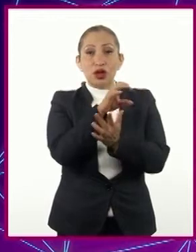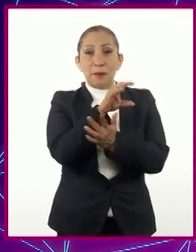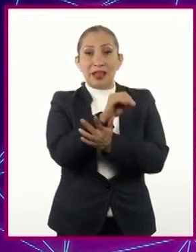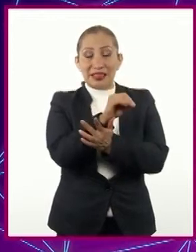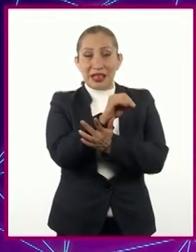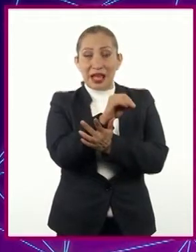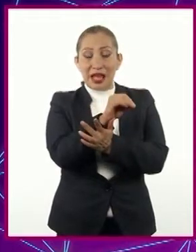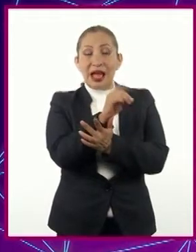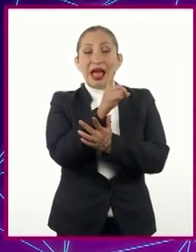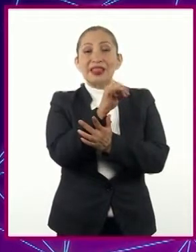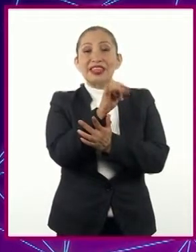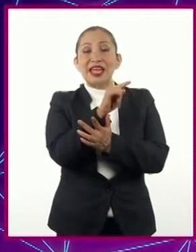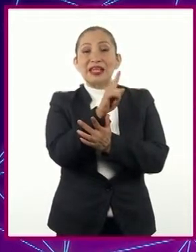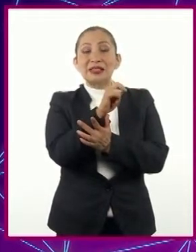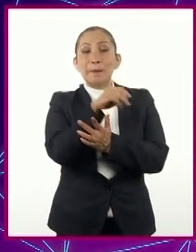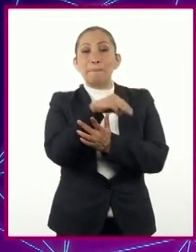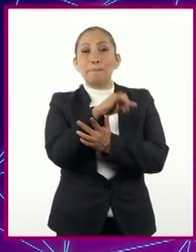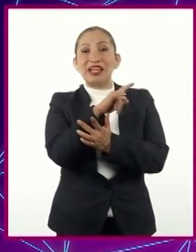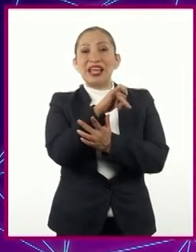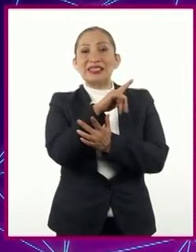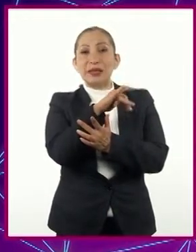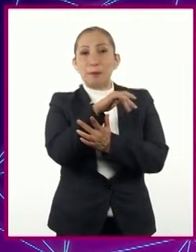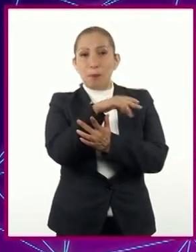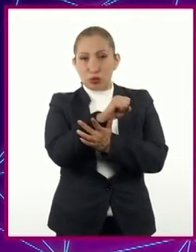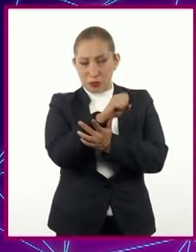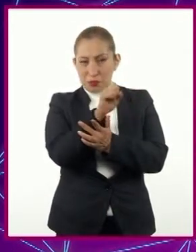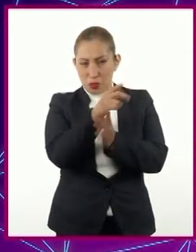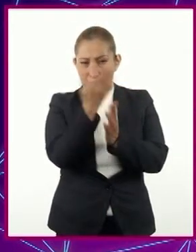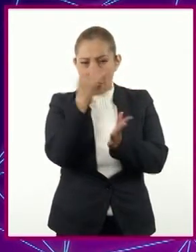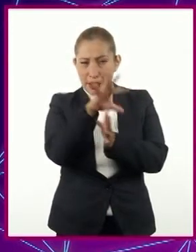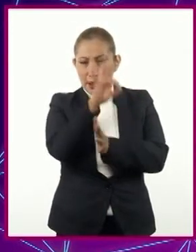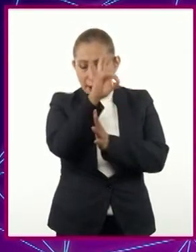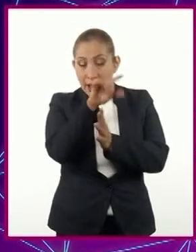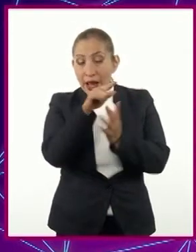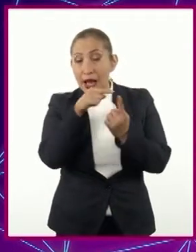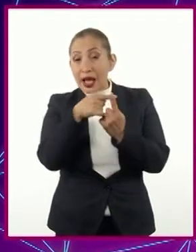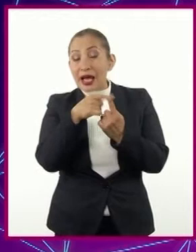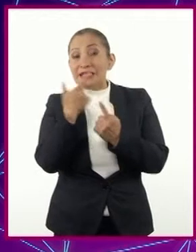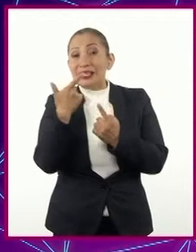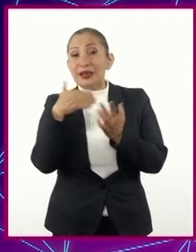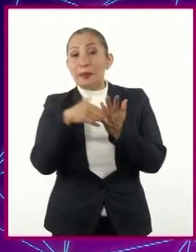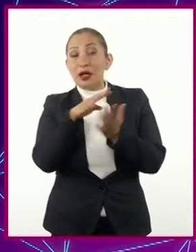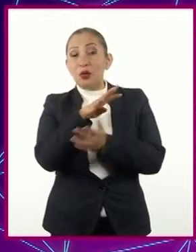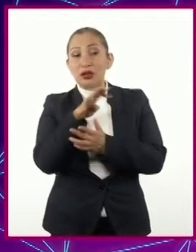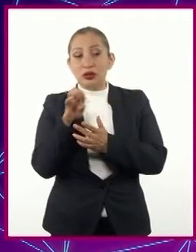7.490 diezmilésimos da el valor de